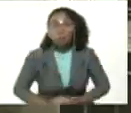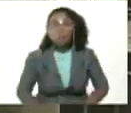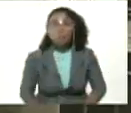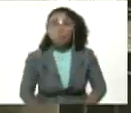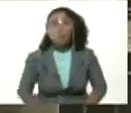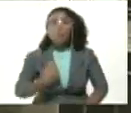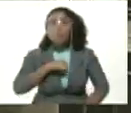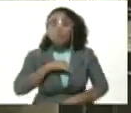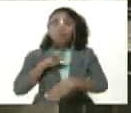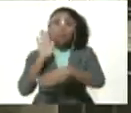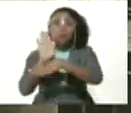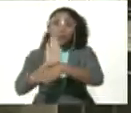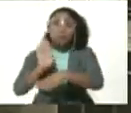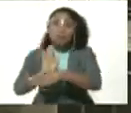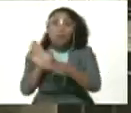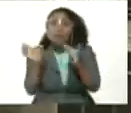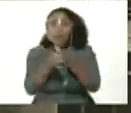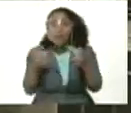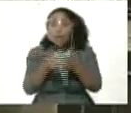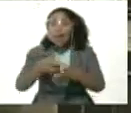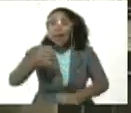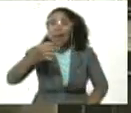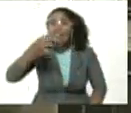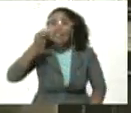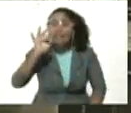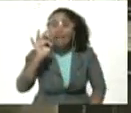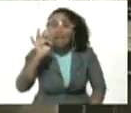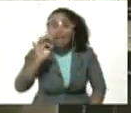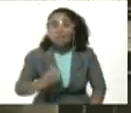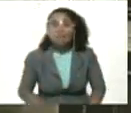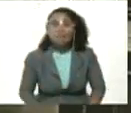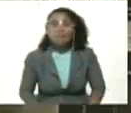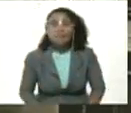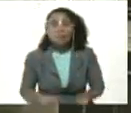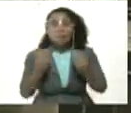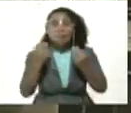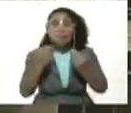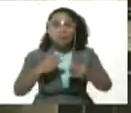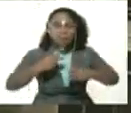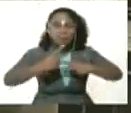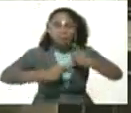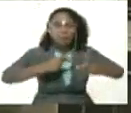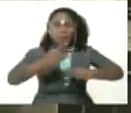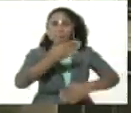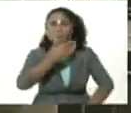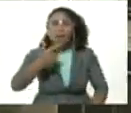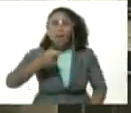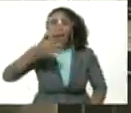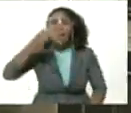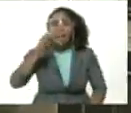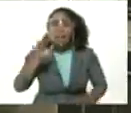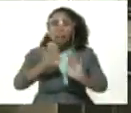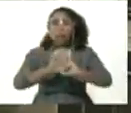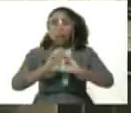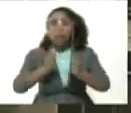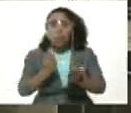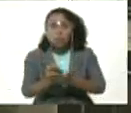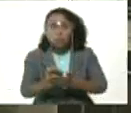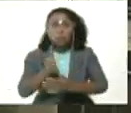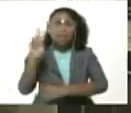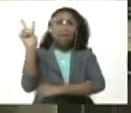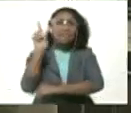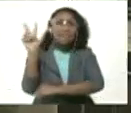hemos protegido al sector café para producir el mejor café del mundo para